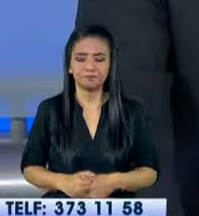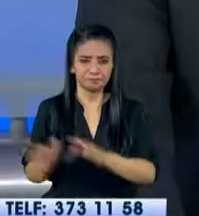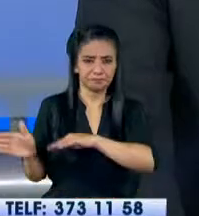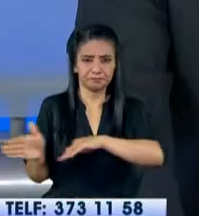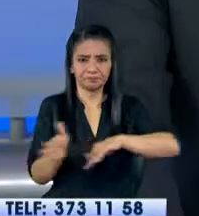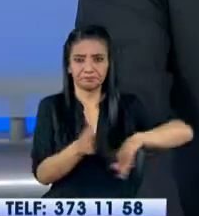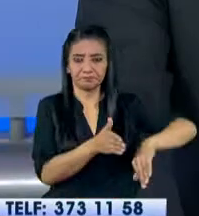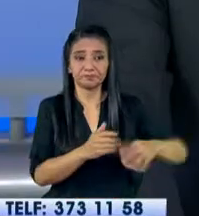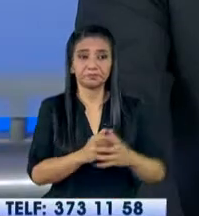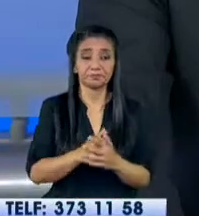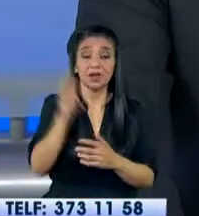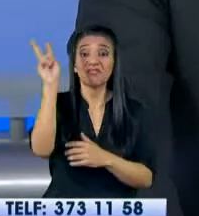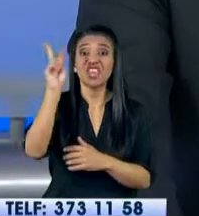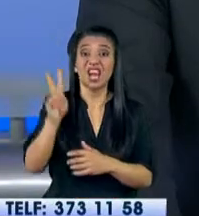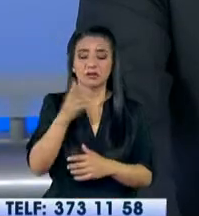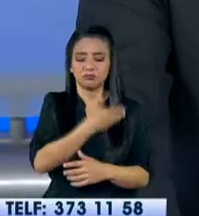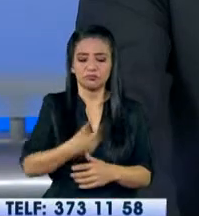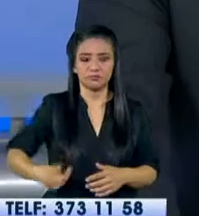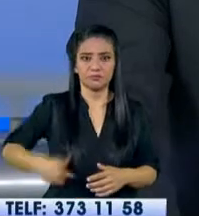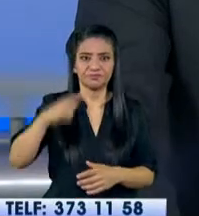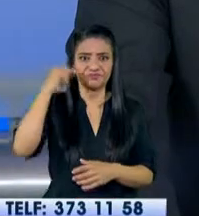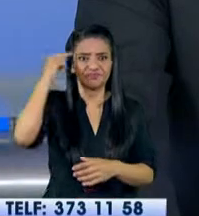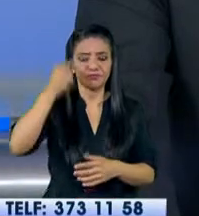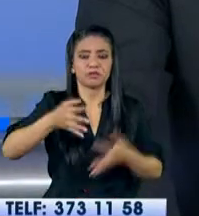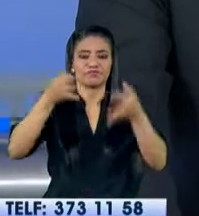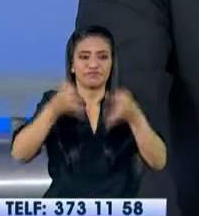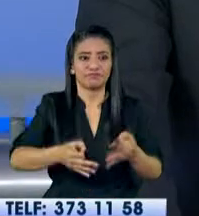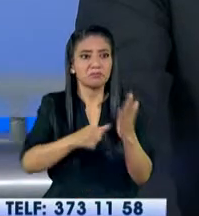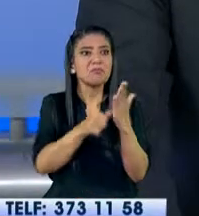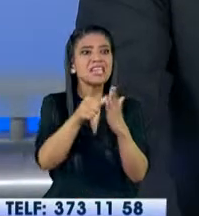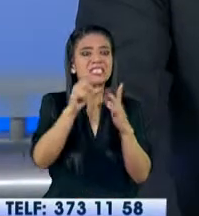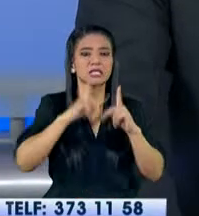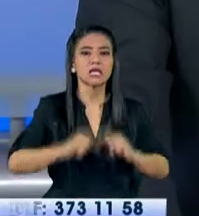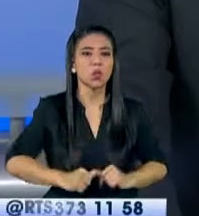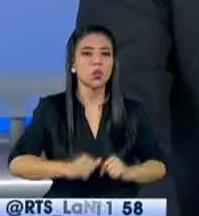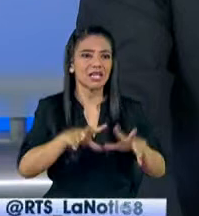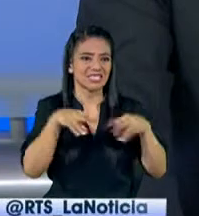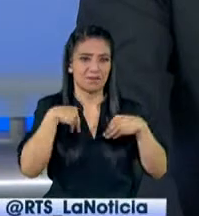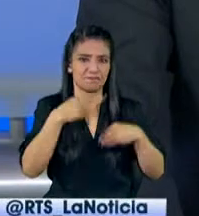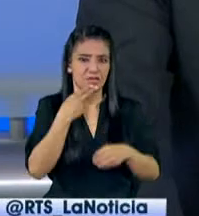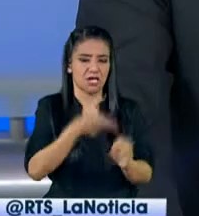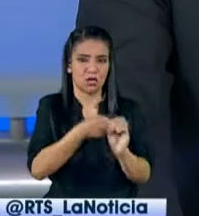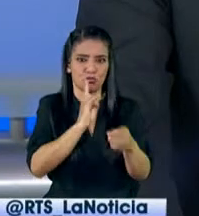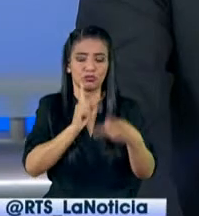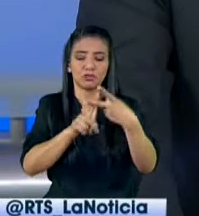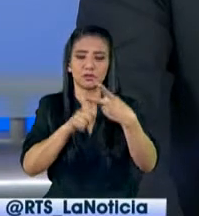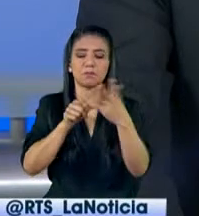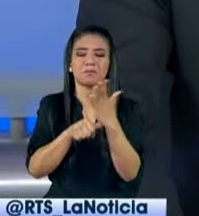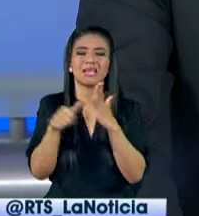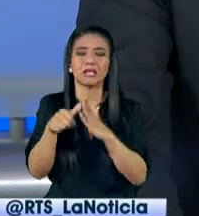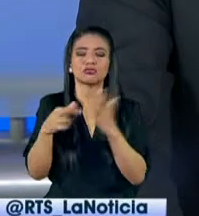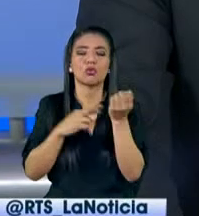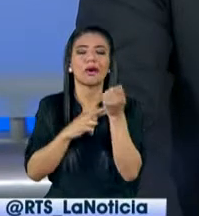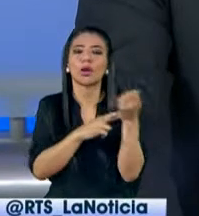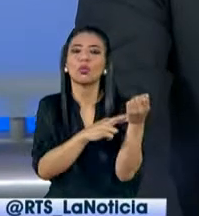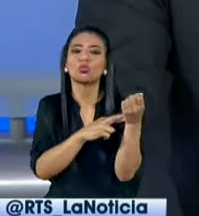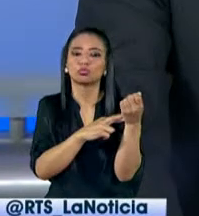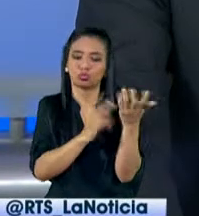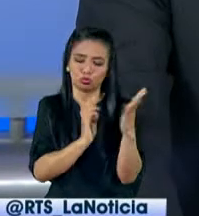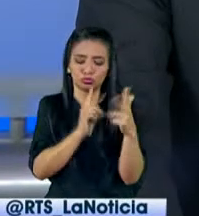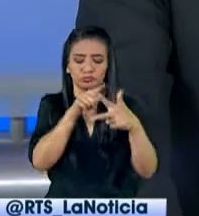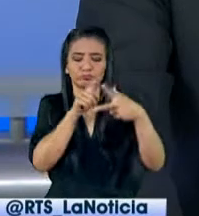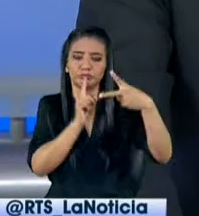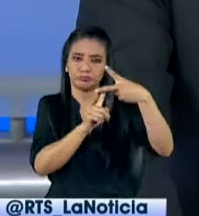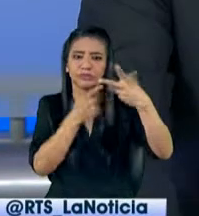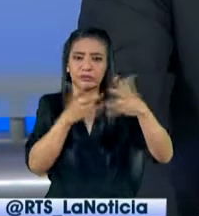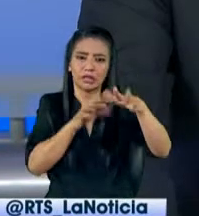Este viernes se confirmó que el presidente de la República ha aceptado la renuncia de la ministra de Salud, Karina Banz, y del ministro de Recursos No Renovables, Pedro Merizalde, quienes